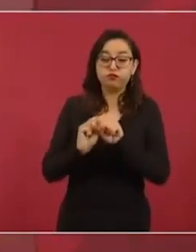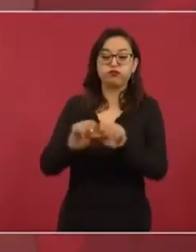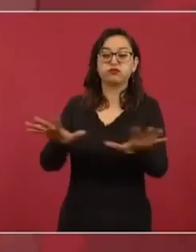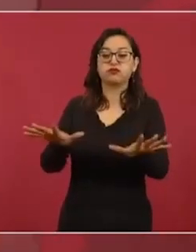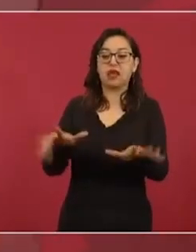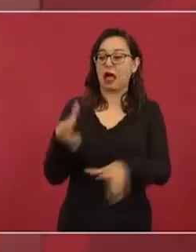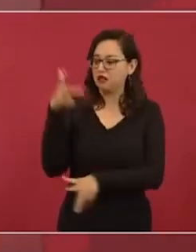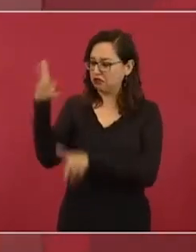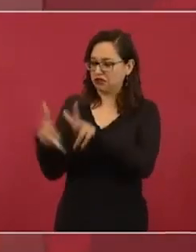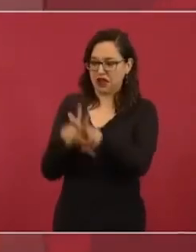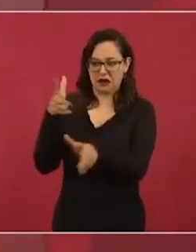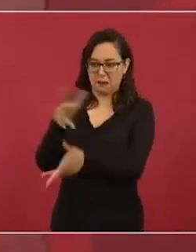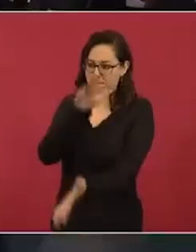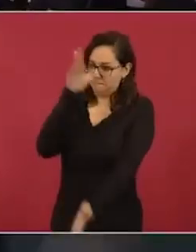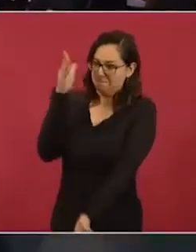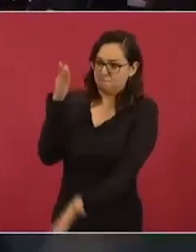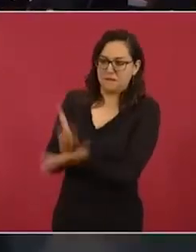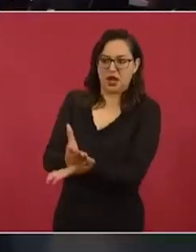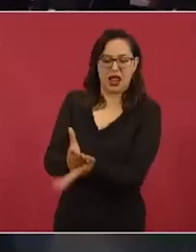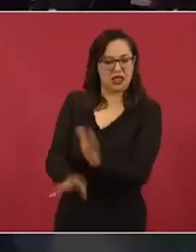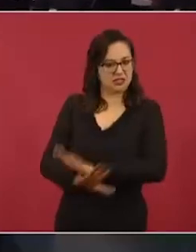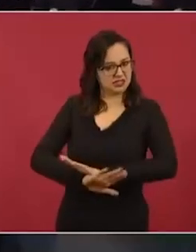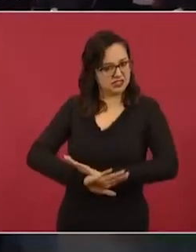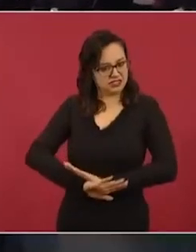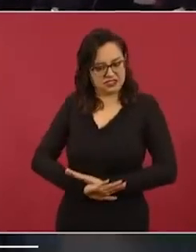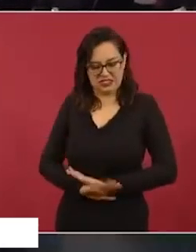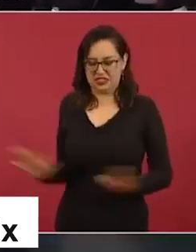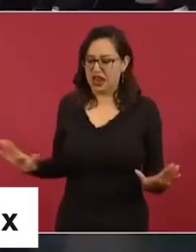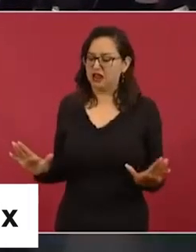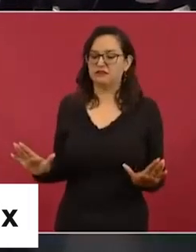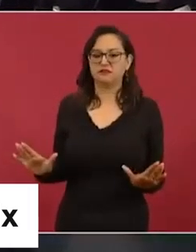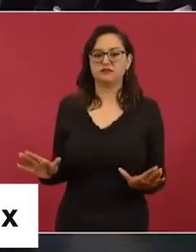paramos la obra.